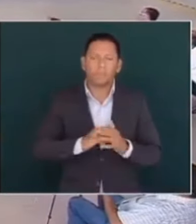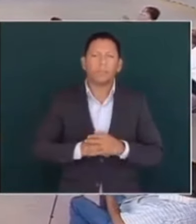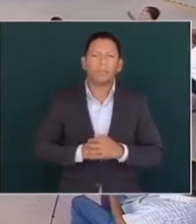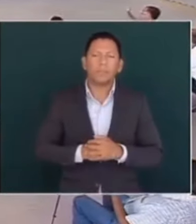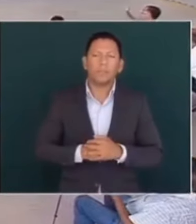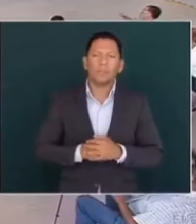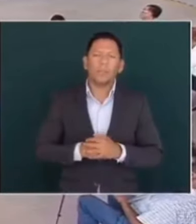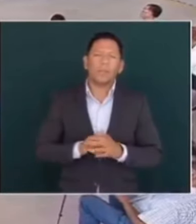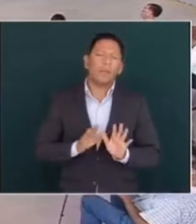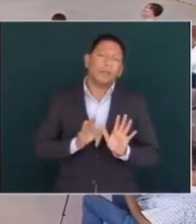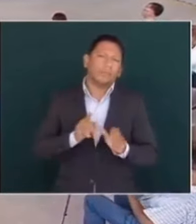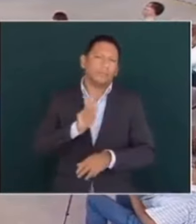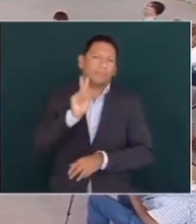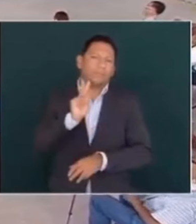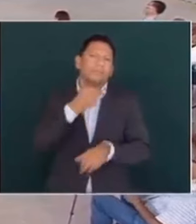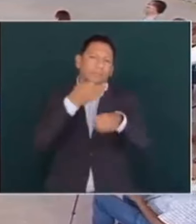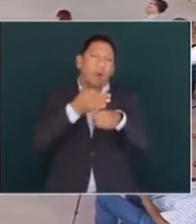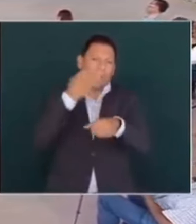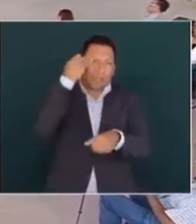Pero es la temporada.